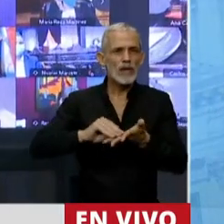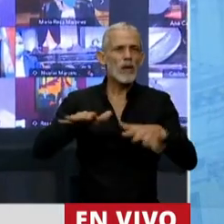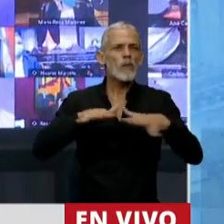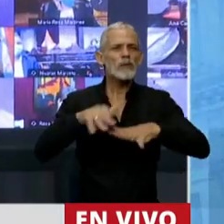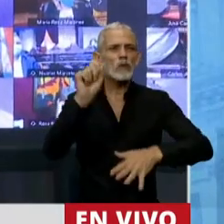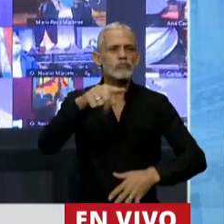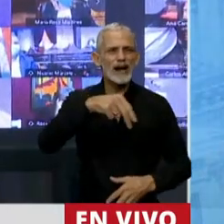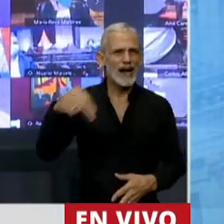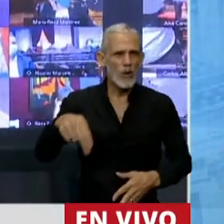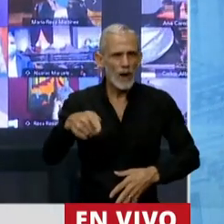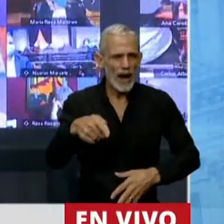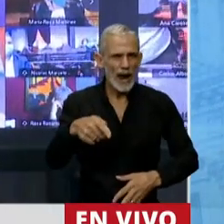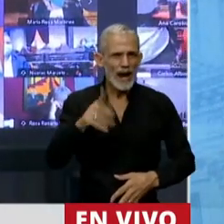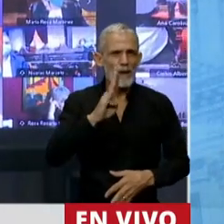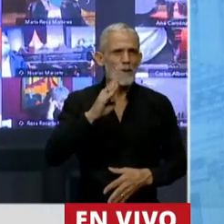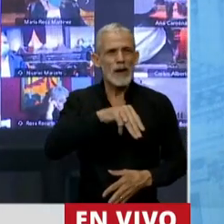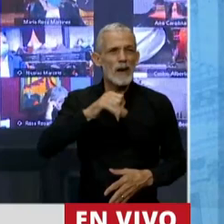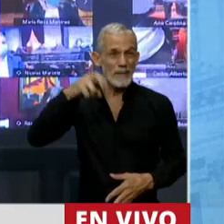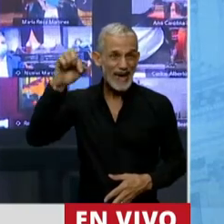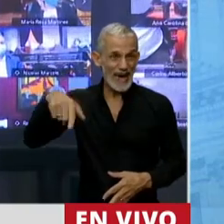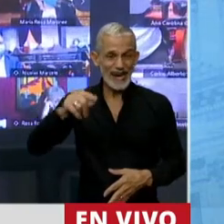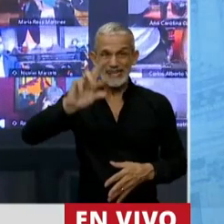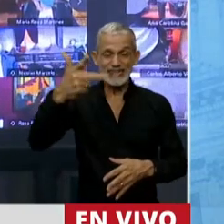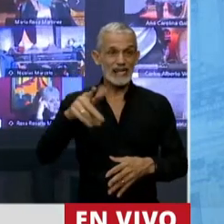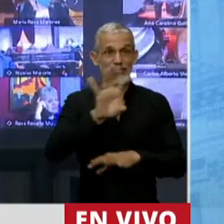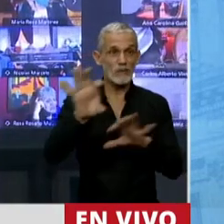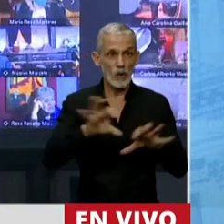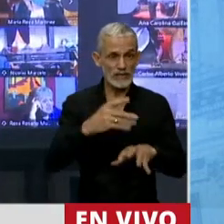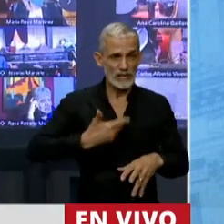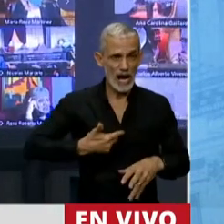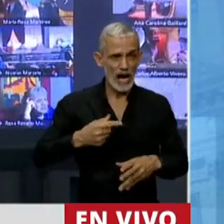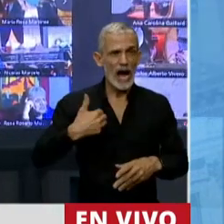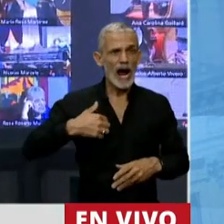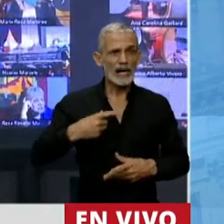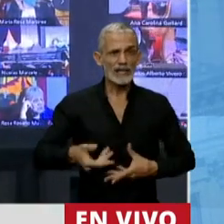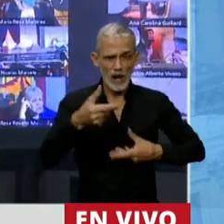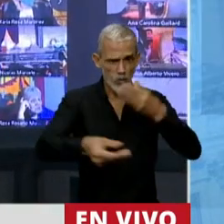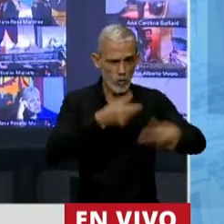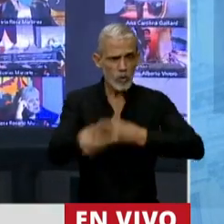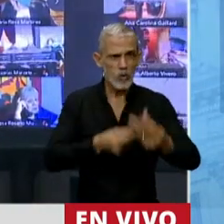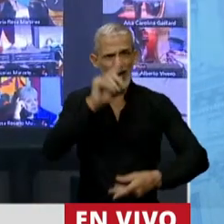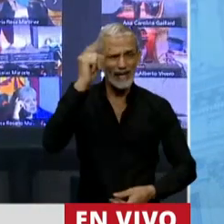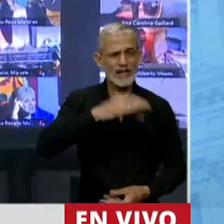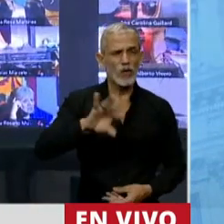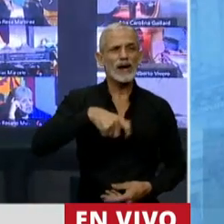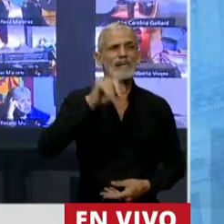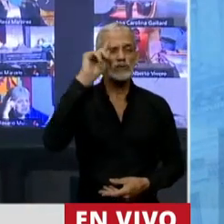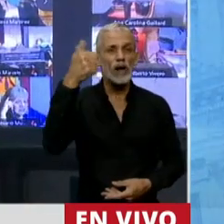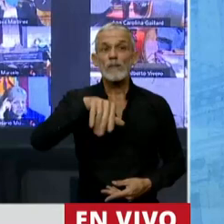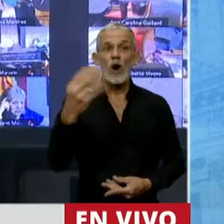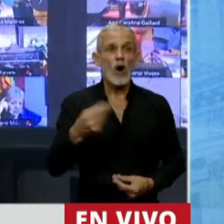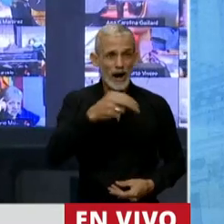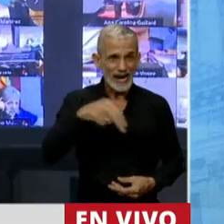Popular Neuquino de Neuquén, tercer provincia asistida por el Estado Nacional, no acompañe esta medida, porque en Neuquén hoy